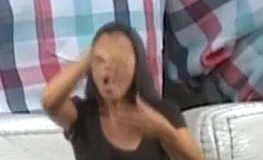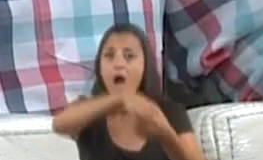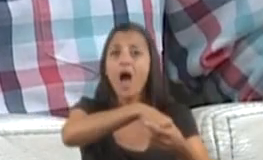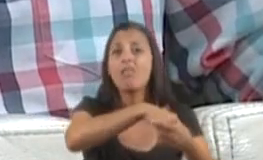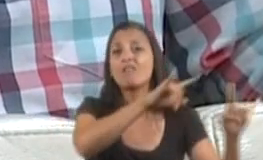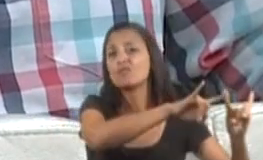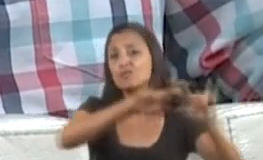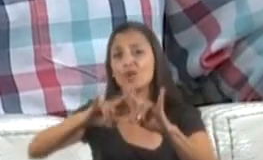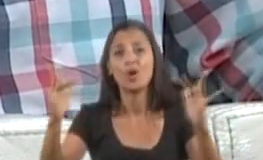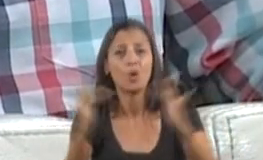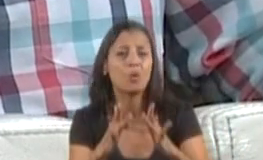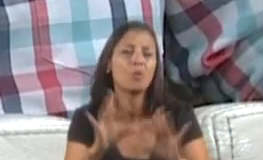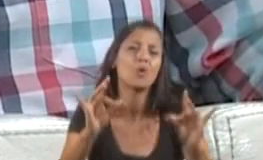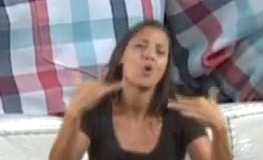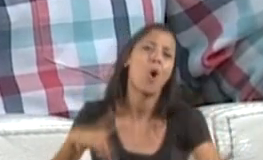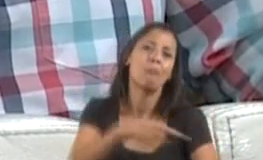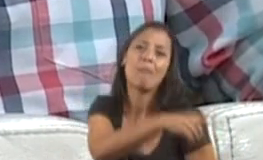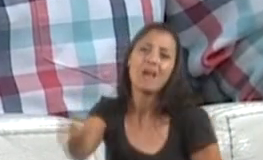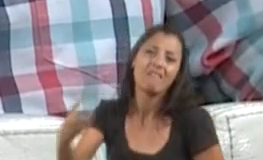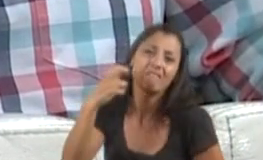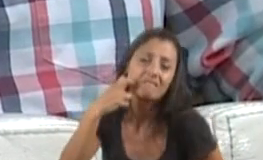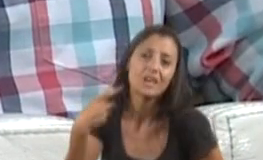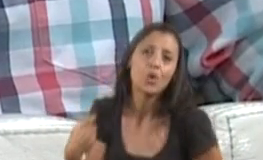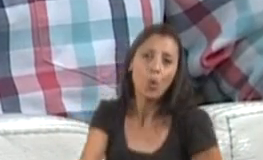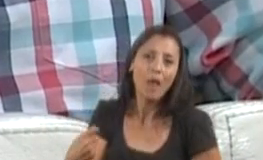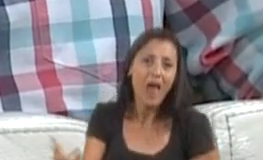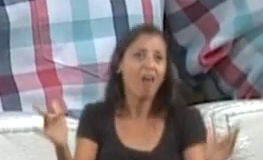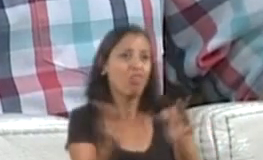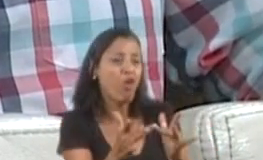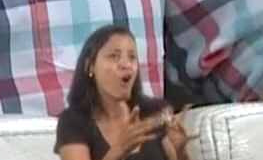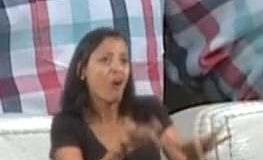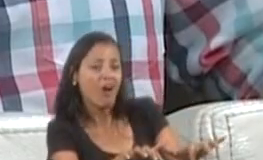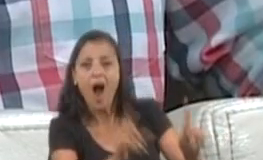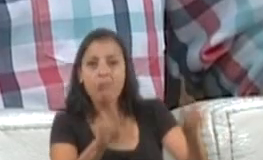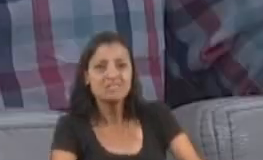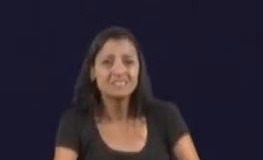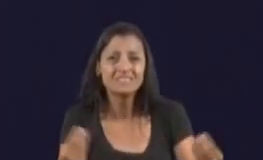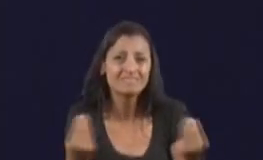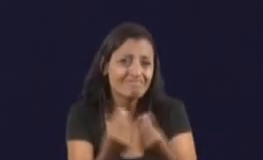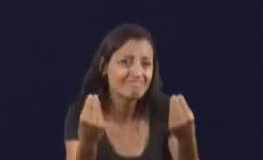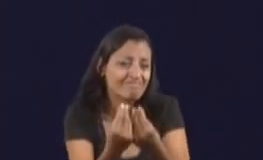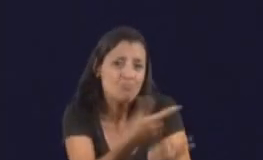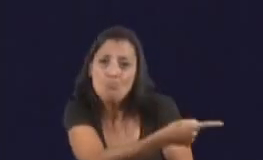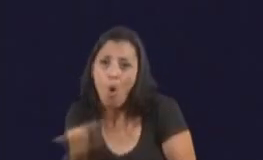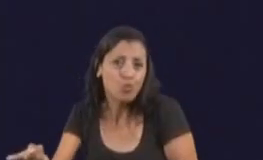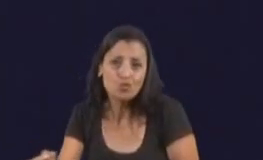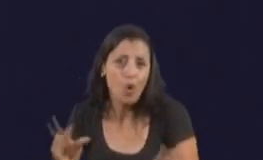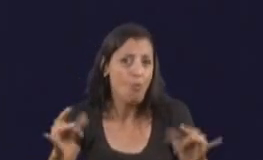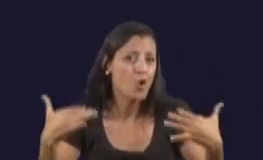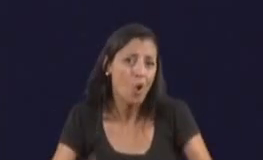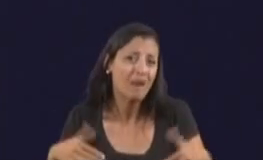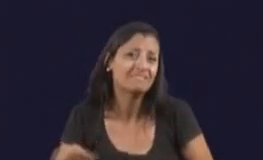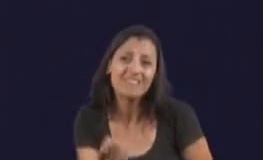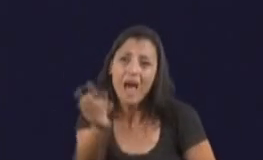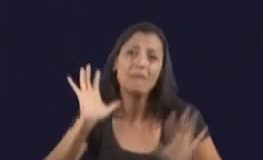trámite bastante engorroso para muchísimos jubilados. Sí, si se puede evitar ese trámite. También